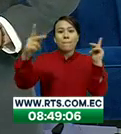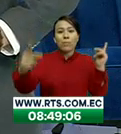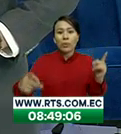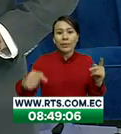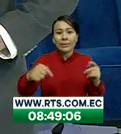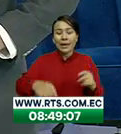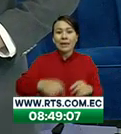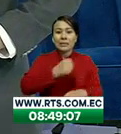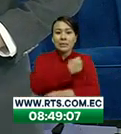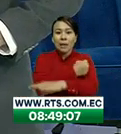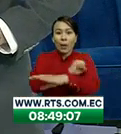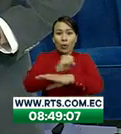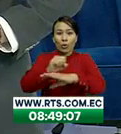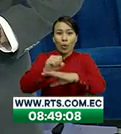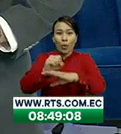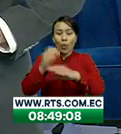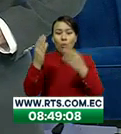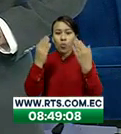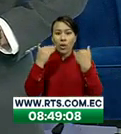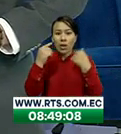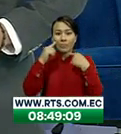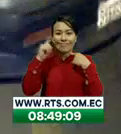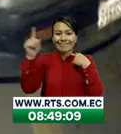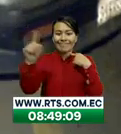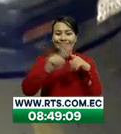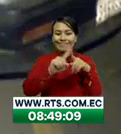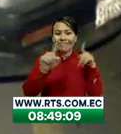Unidad Nacional. Vamos a continuación la nota.